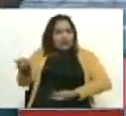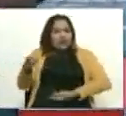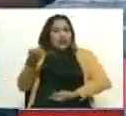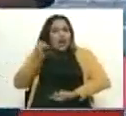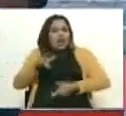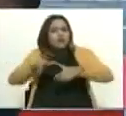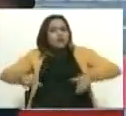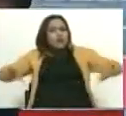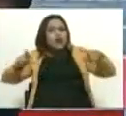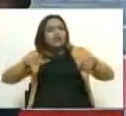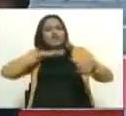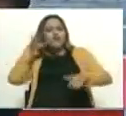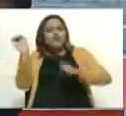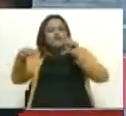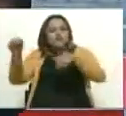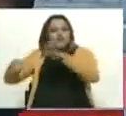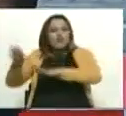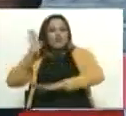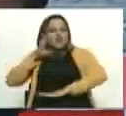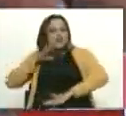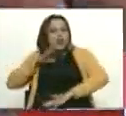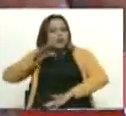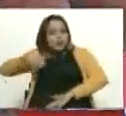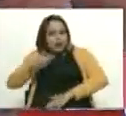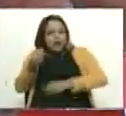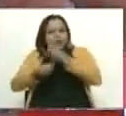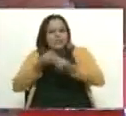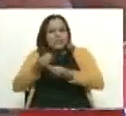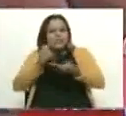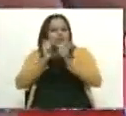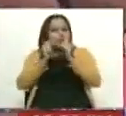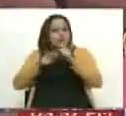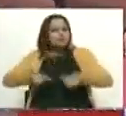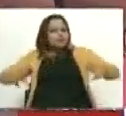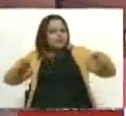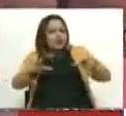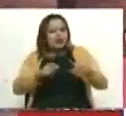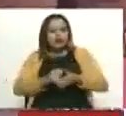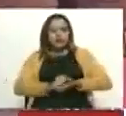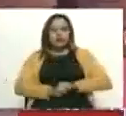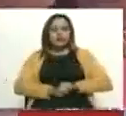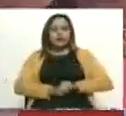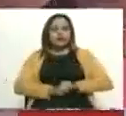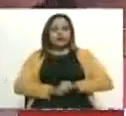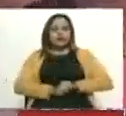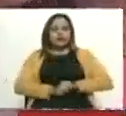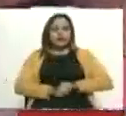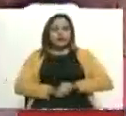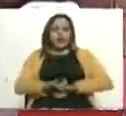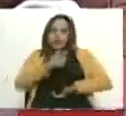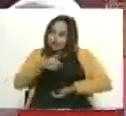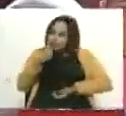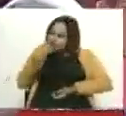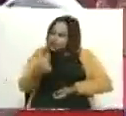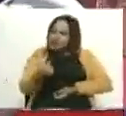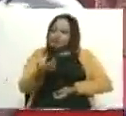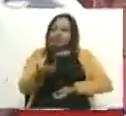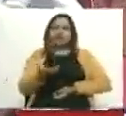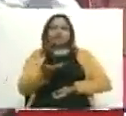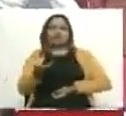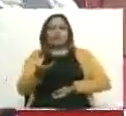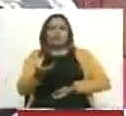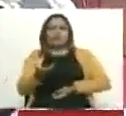un espacio ocupado por chatarra cuando podría ser un polideportivo? Y nosotros decíamos que tenía que,